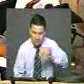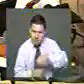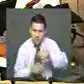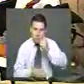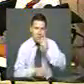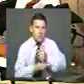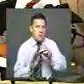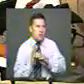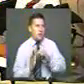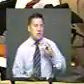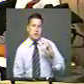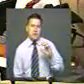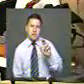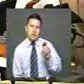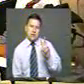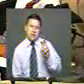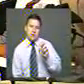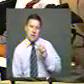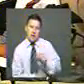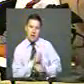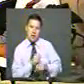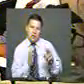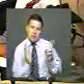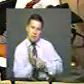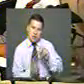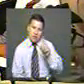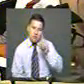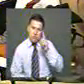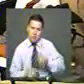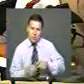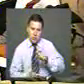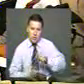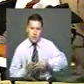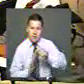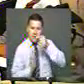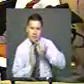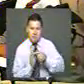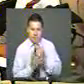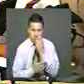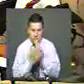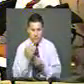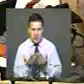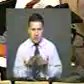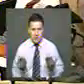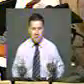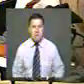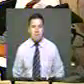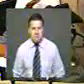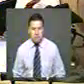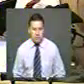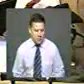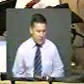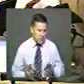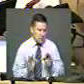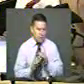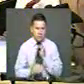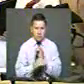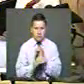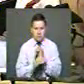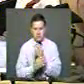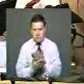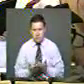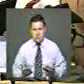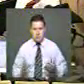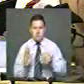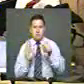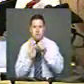sentencia C-577-2011 que no es aplicable el contrato de matrimonio a las parejas del mismo sexo en virtud de lo instituido literalmente